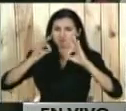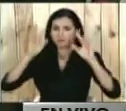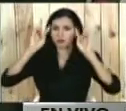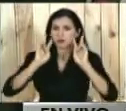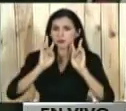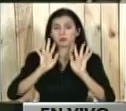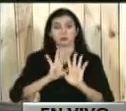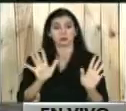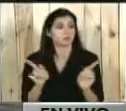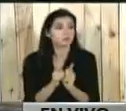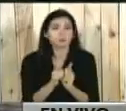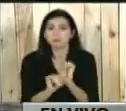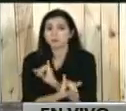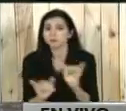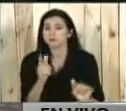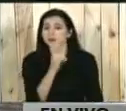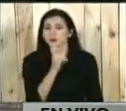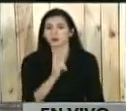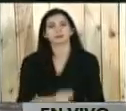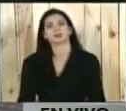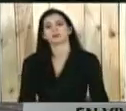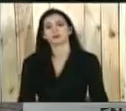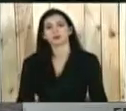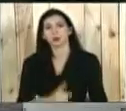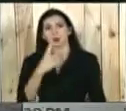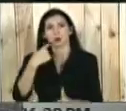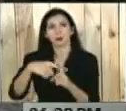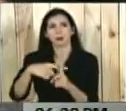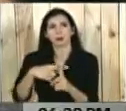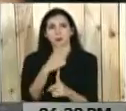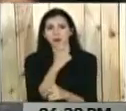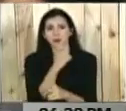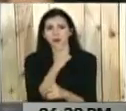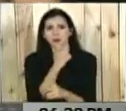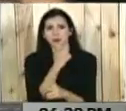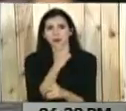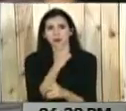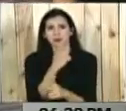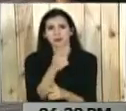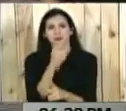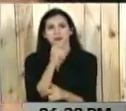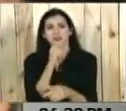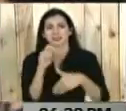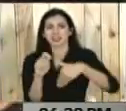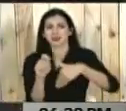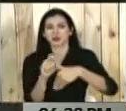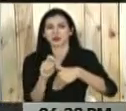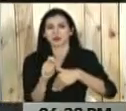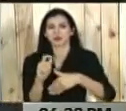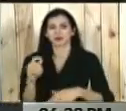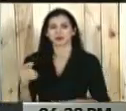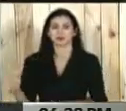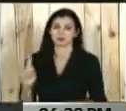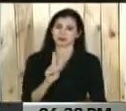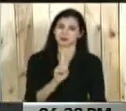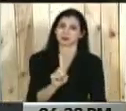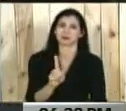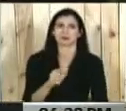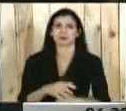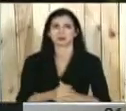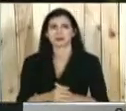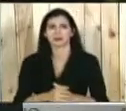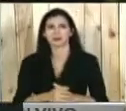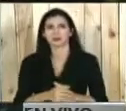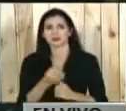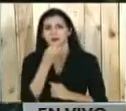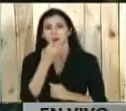hay más preguntas. Puede ser una más, presidente. Está pidiendo la palabra. Madeline García de Telesur. Adelante.